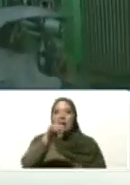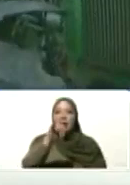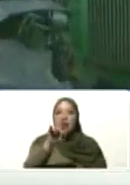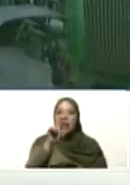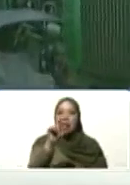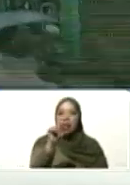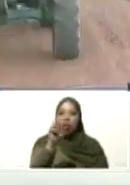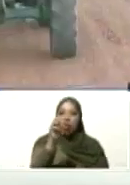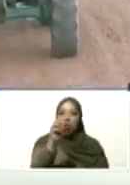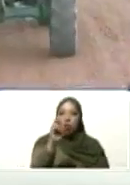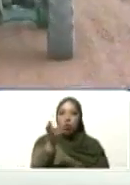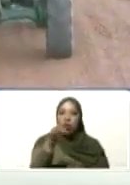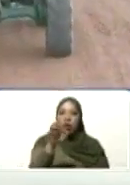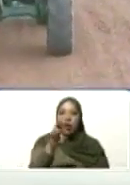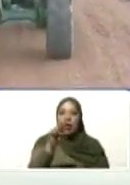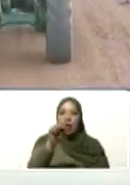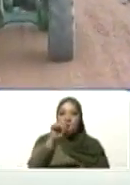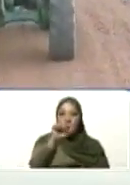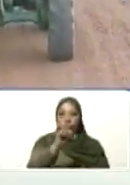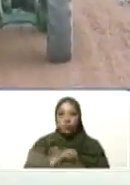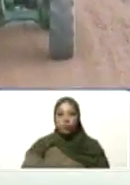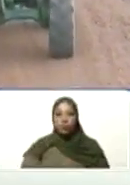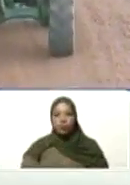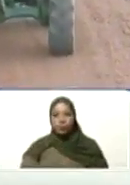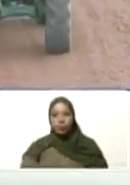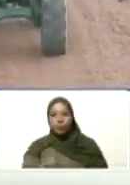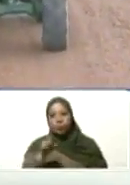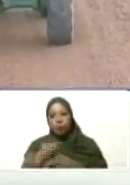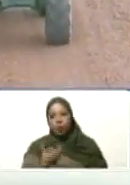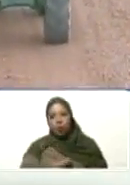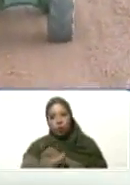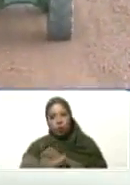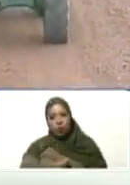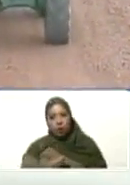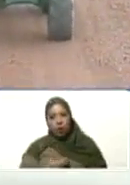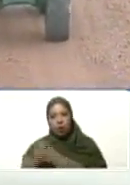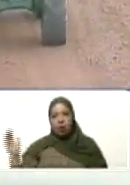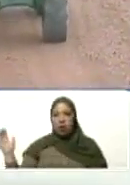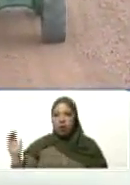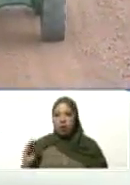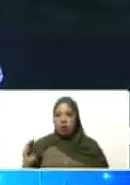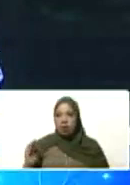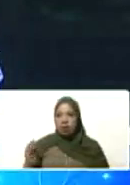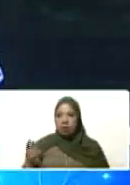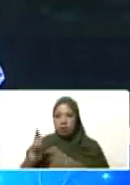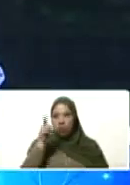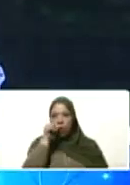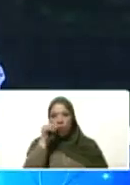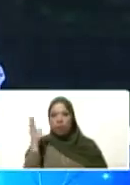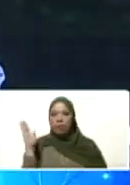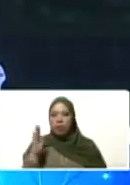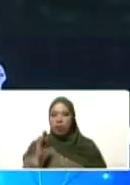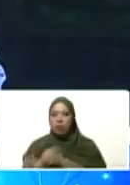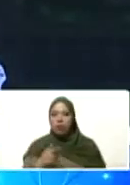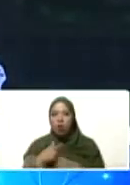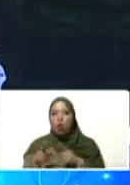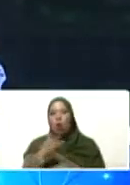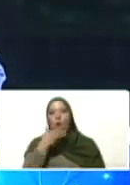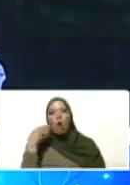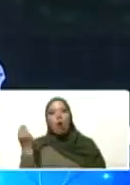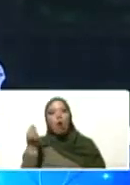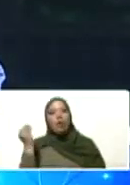estamos combinaditos. También está el alcalde del municipio Ezequiel Zamora, Punta de Mata, Oscar Cedeño, otro joven